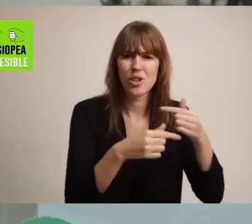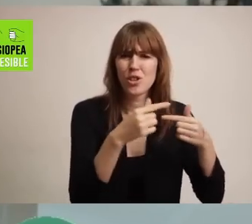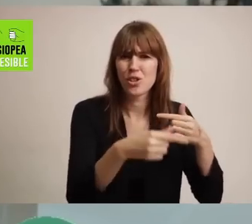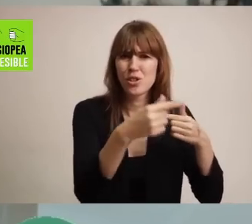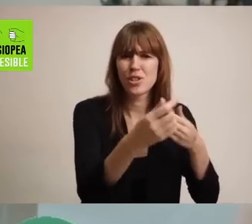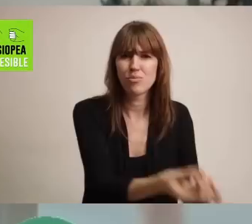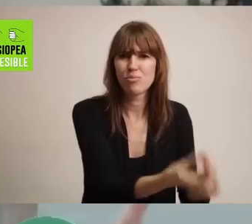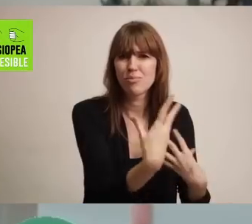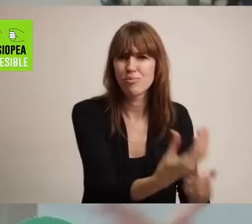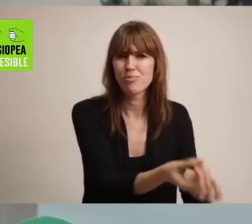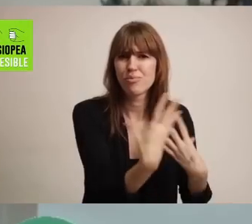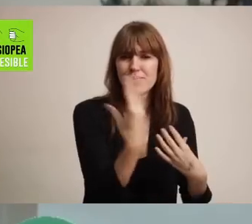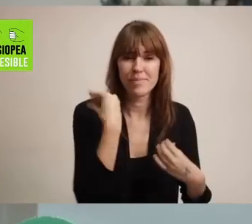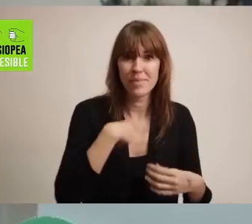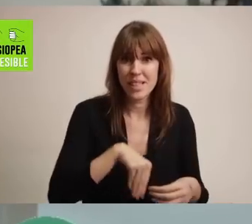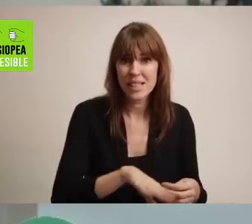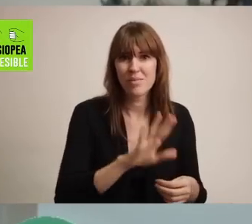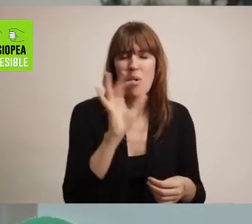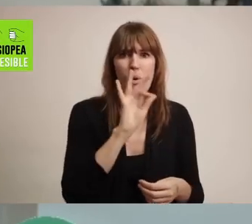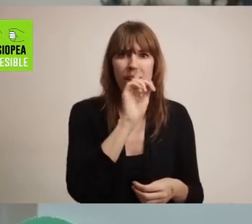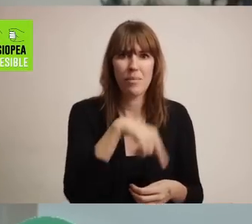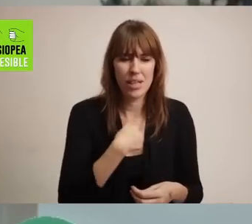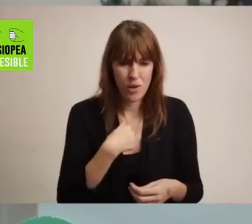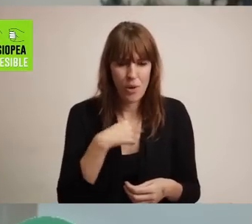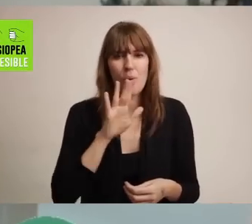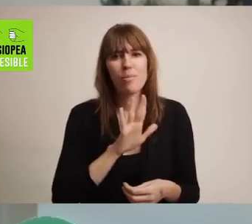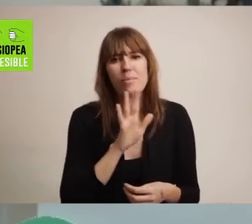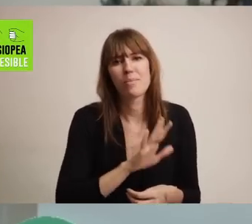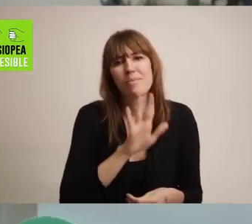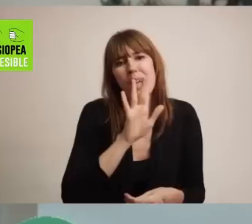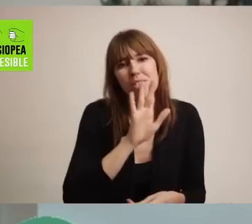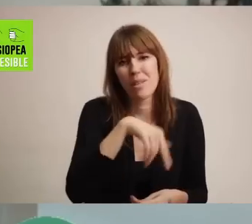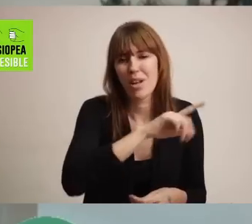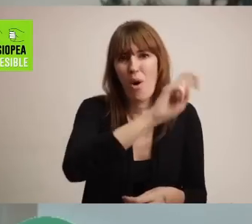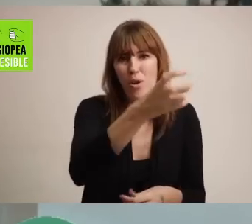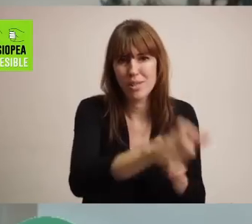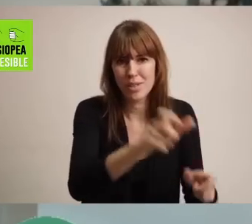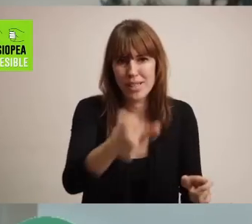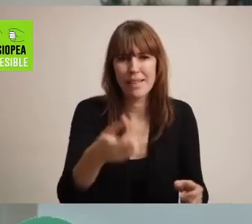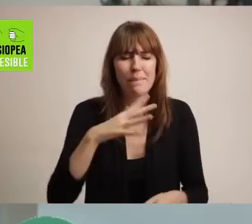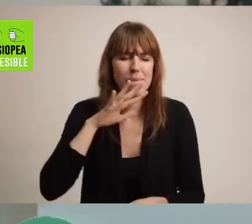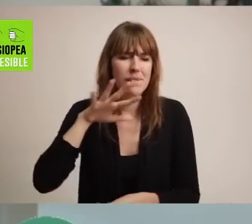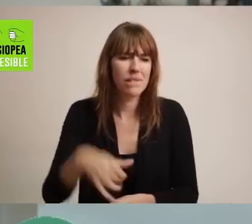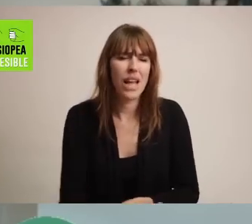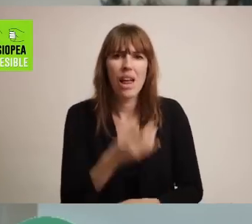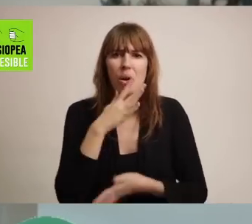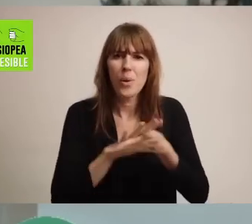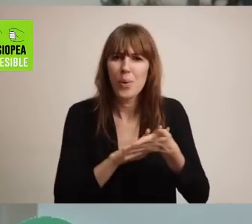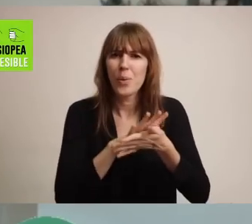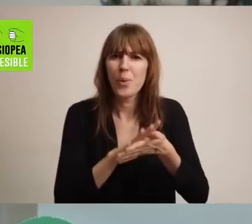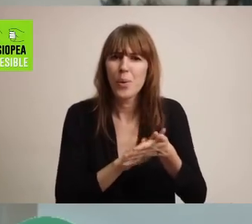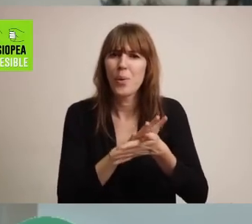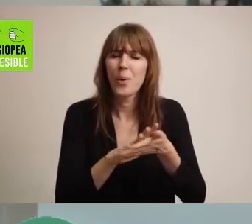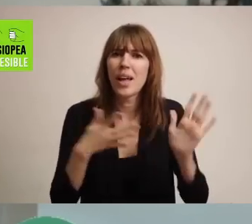solo yo, tantos como yo, que ya estamos un poquito cansados de repetir siempre lo mismo, pero no pasa